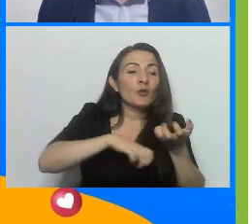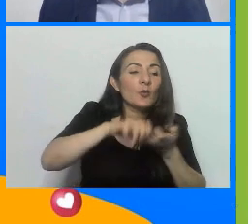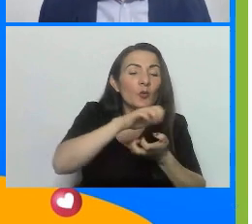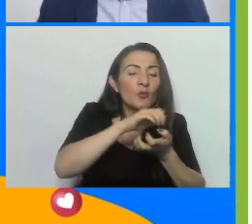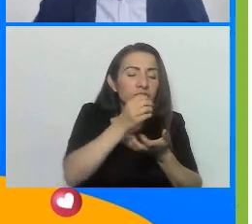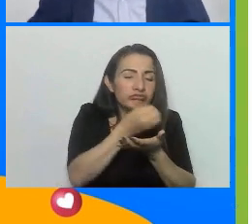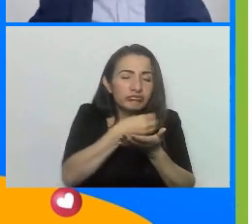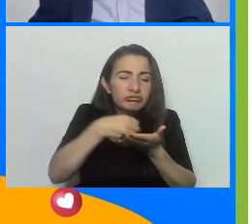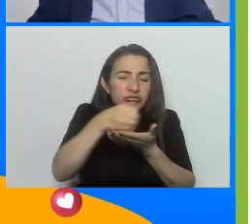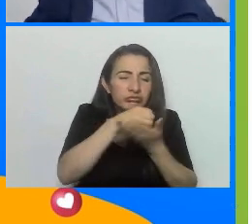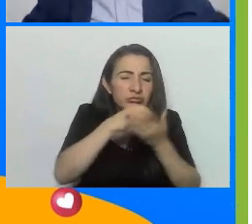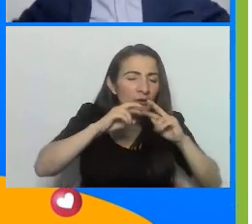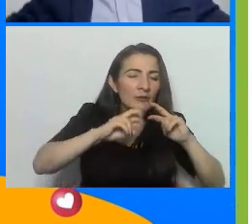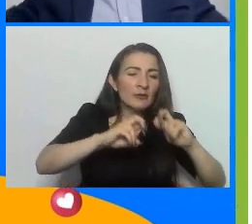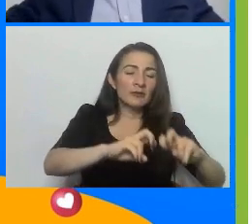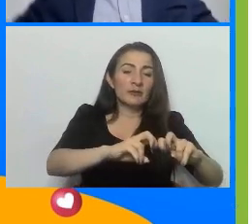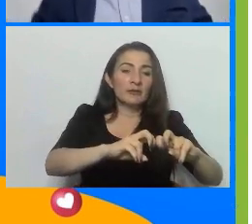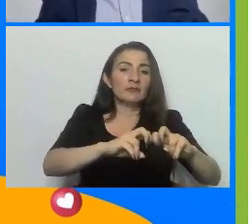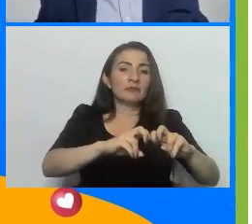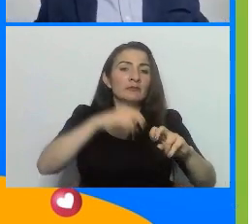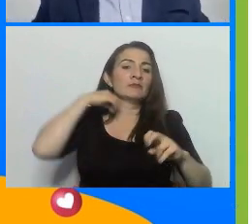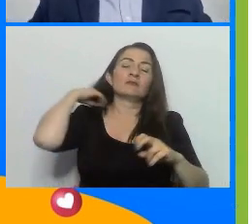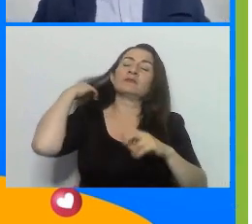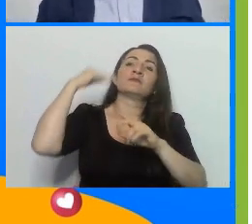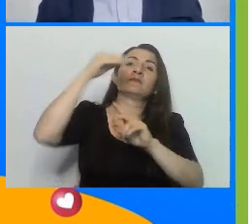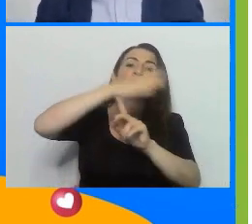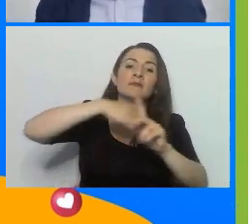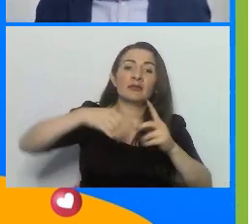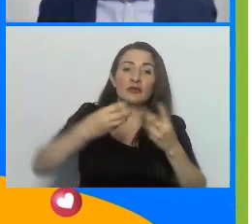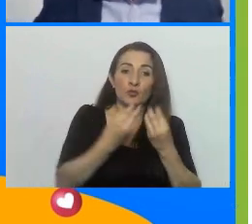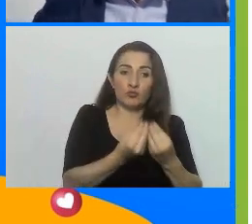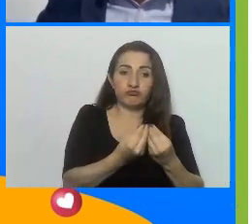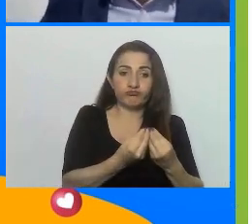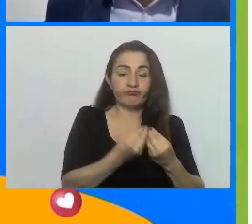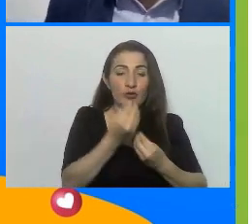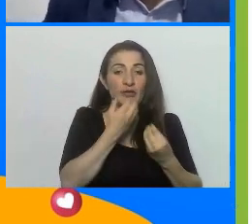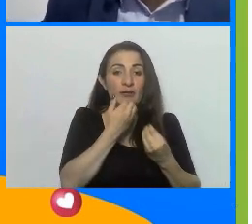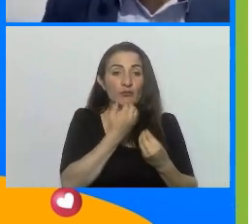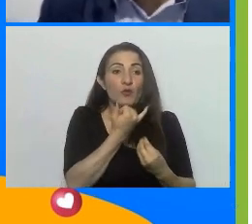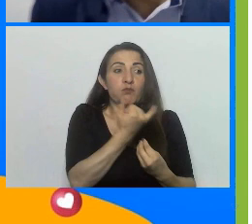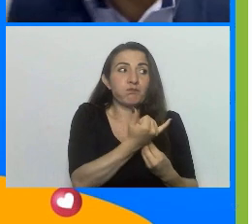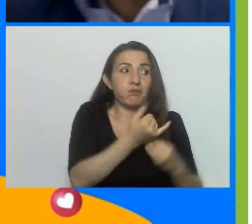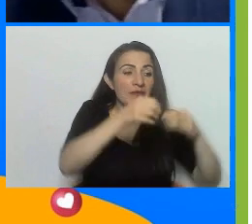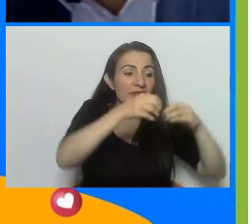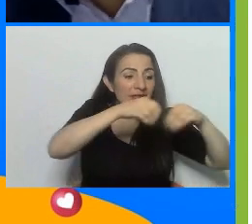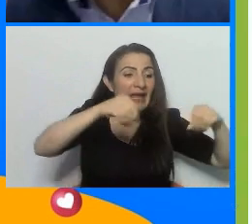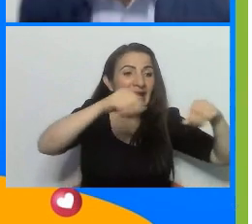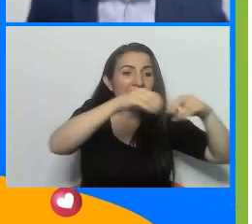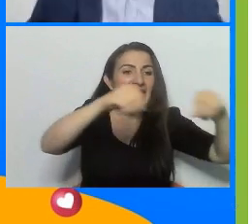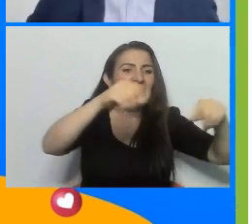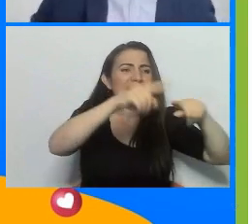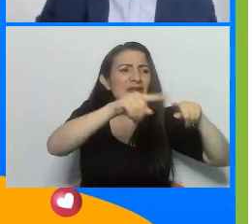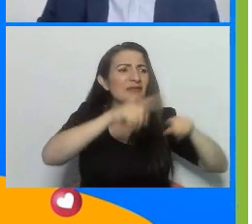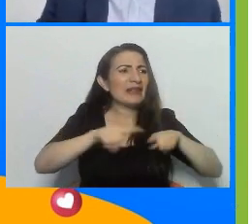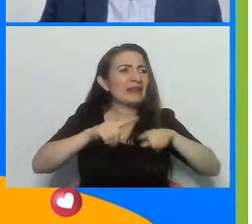sentido a muchas cosas. Los ecosistemas terrestres son mucho más diversos, o sea, hay más ecosistemas terrestres. ¿Por